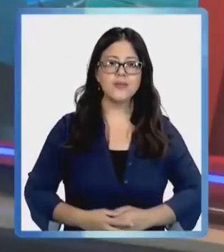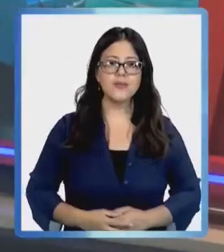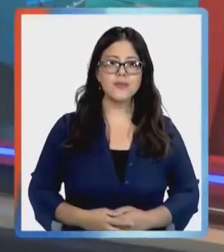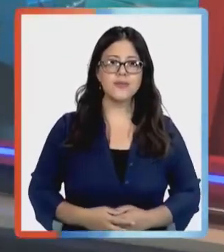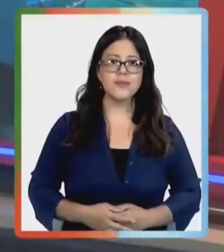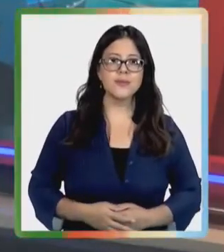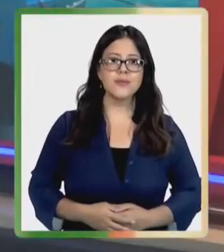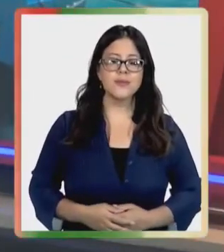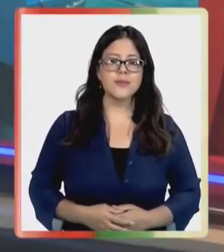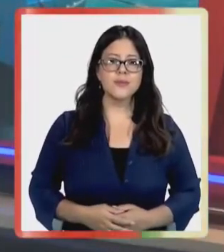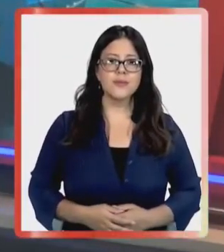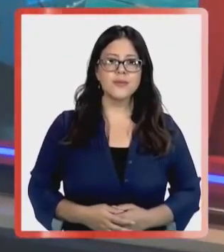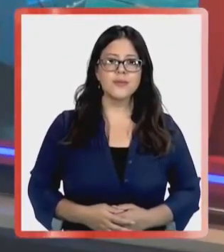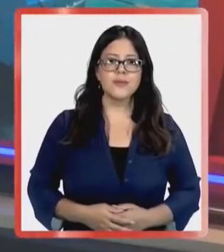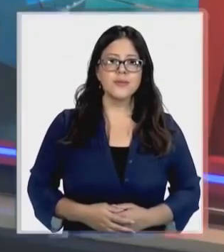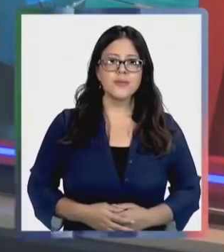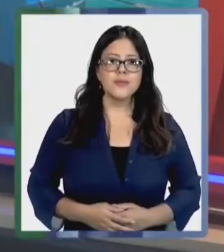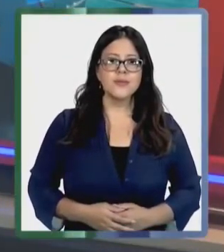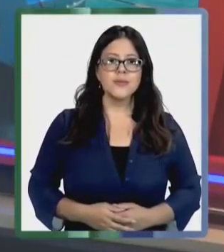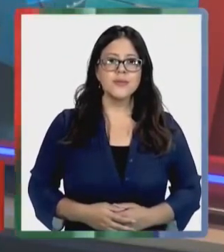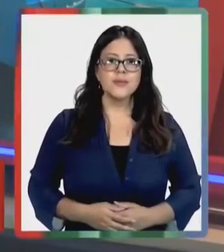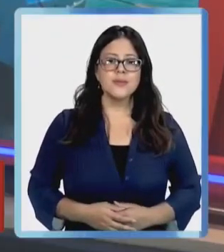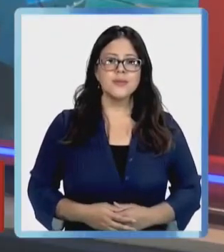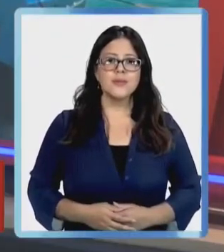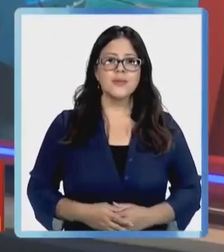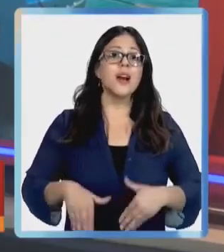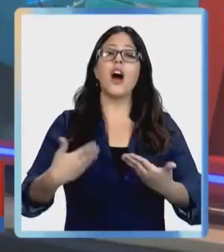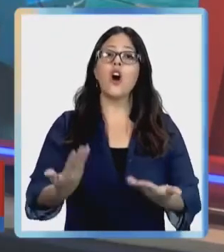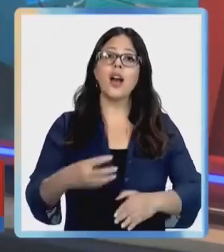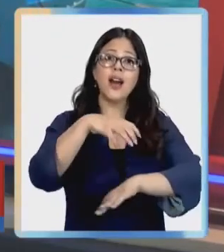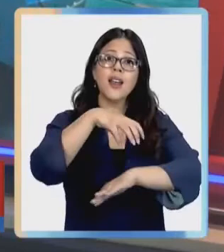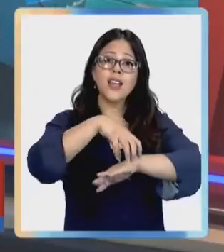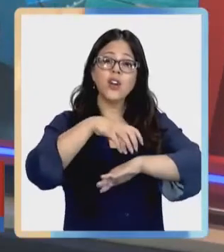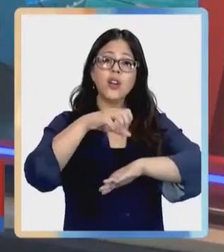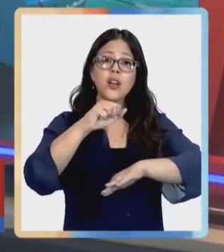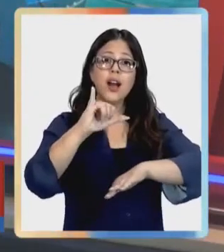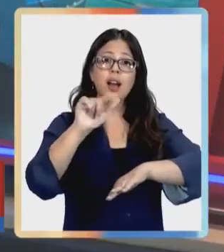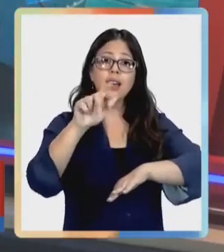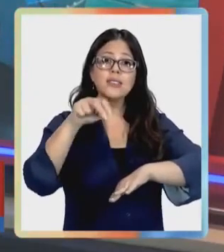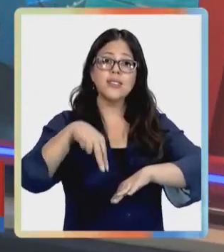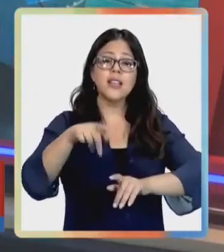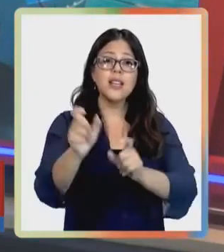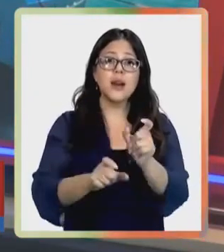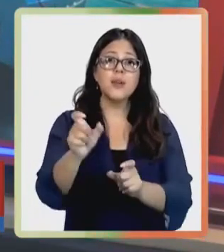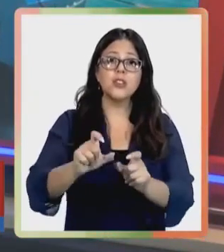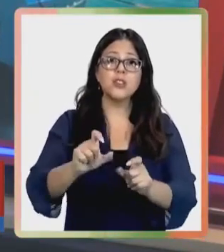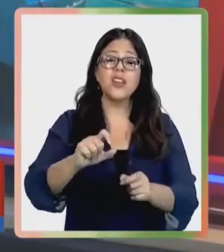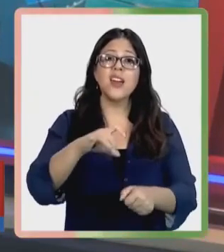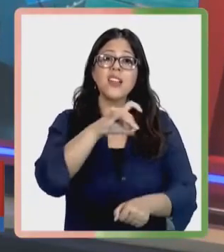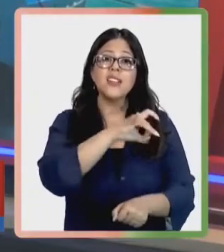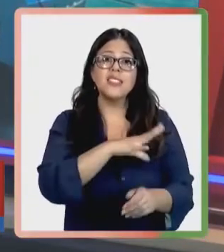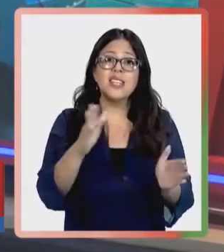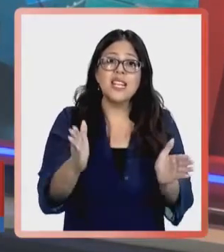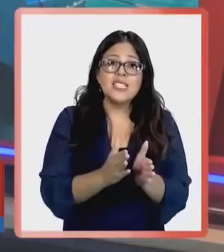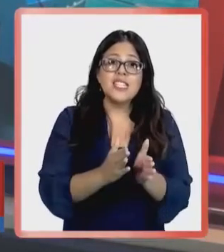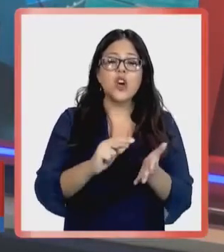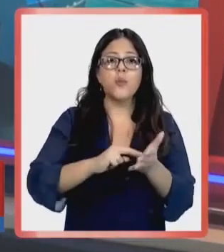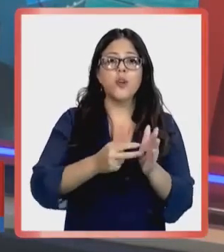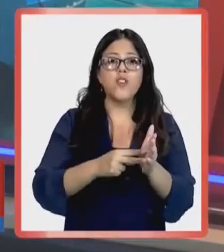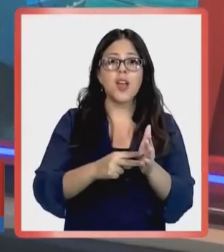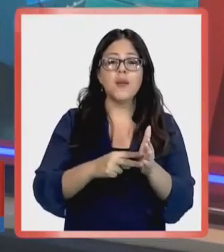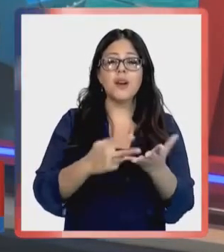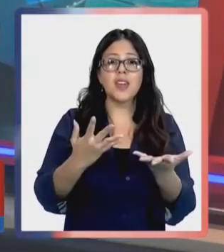Viajamos a la región de Aysén. Los habitantes de la localidad de Chile Chico llevan años con problemas de conexión y transporte a través del lago General Carrera y